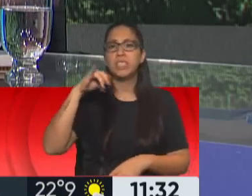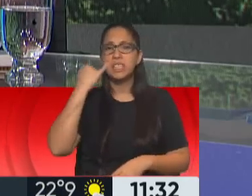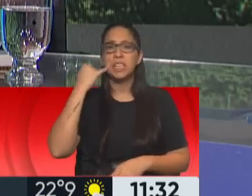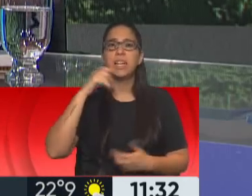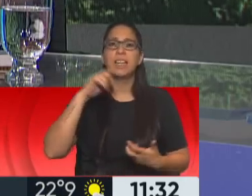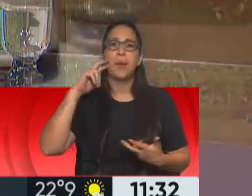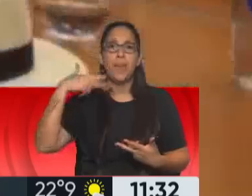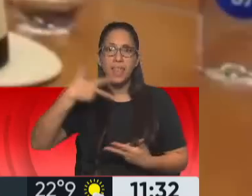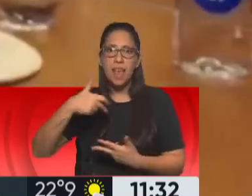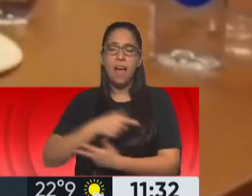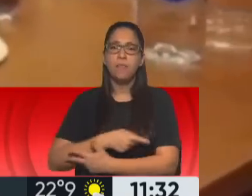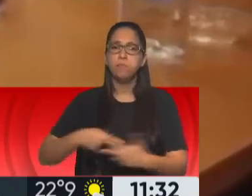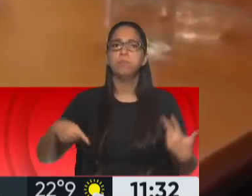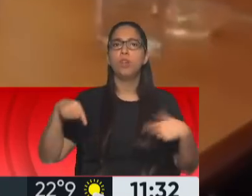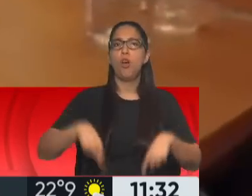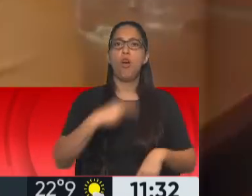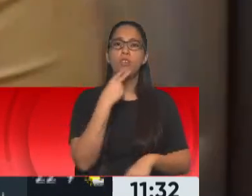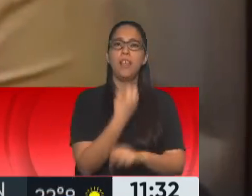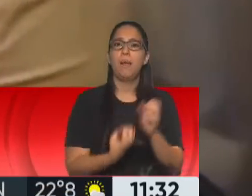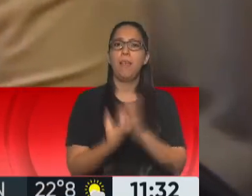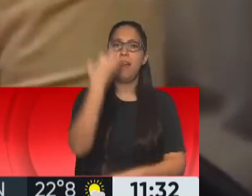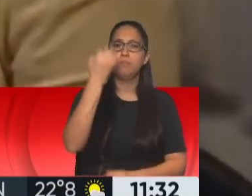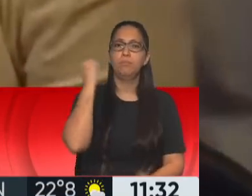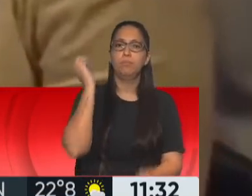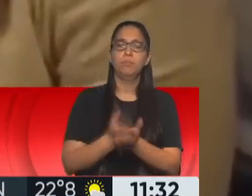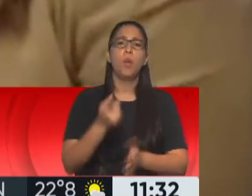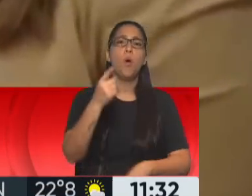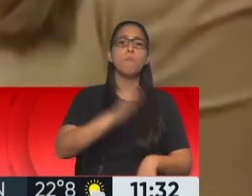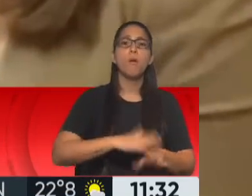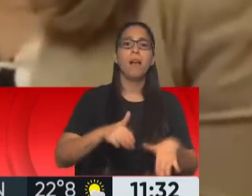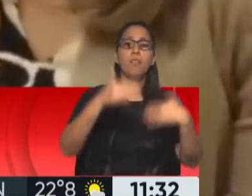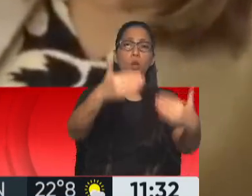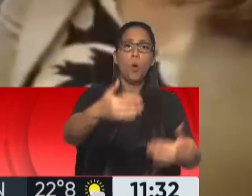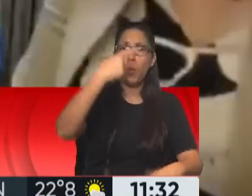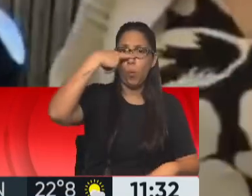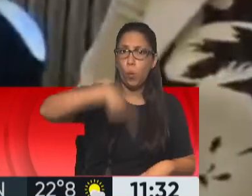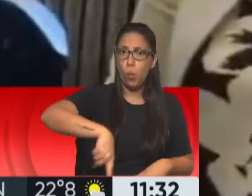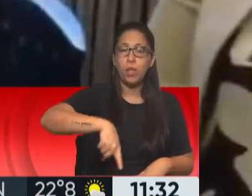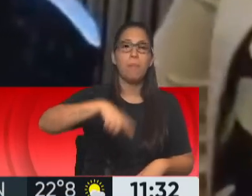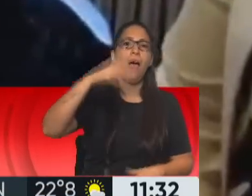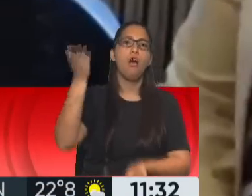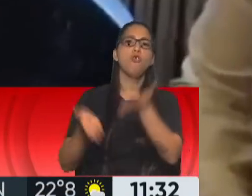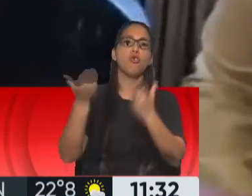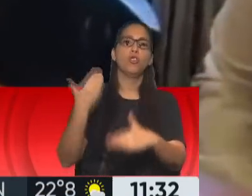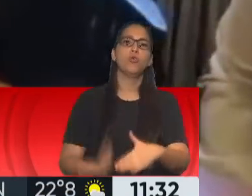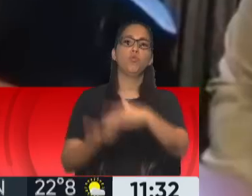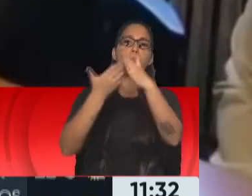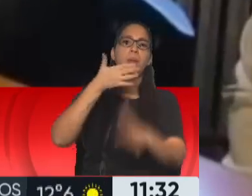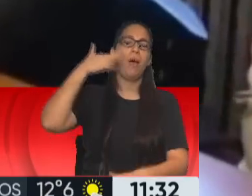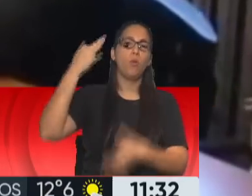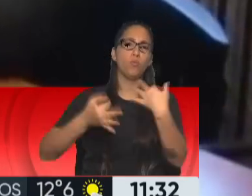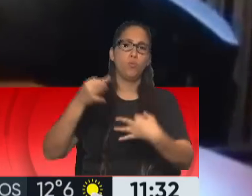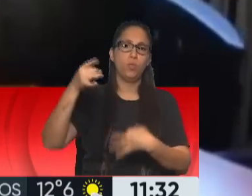propósito de lo que estaba previsto para hoy a las 11 de la mañana. Bueno, la instancia que queda todavía es la última, que es la Corte Suprema de Justicia. Lo que estamos viendo son